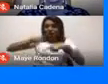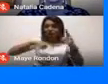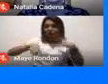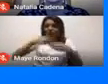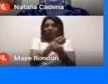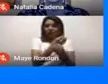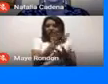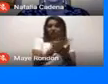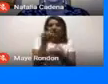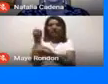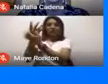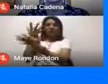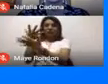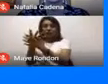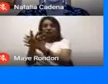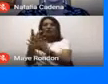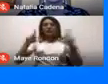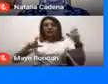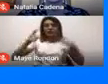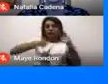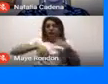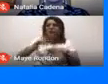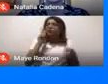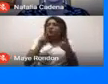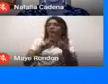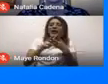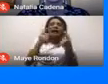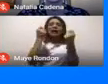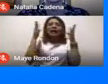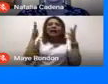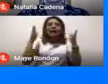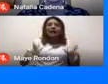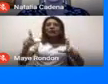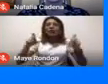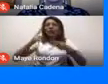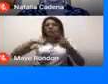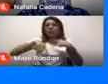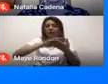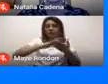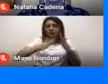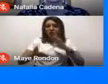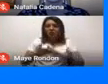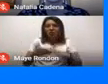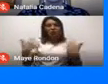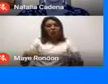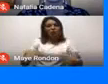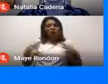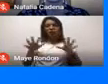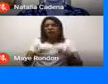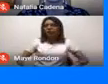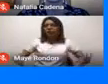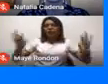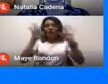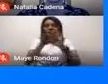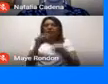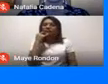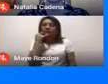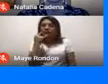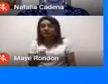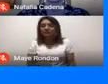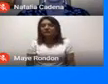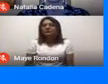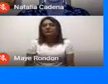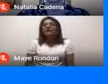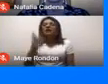y superestructura del turismo. También nos acercamos a conocer y a comprender el turismo comunitario, que es supremamente importante e interesante, y